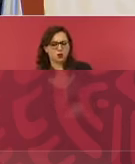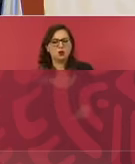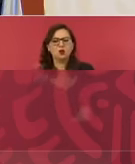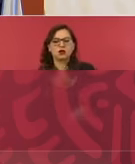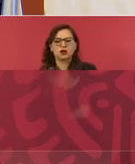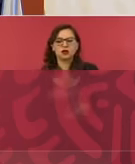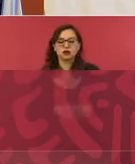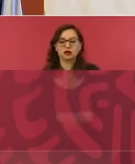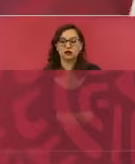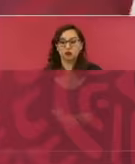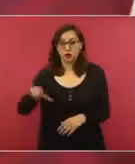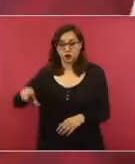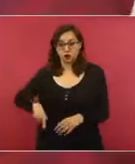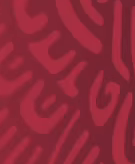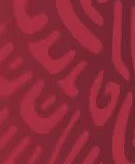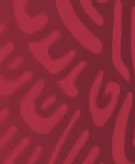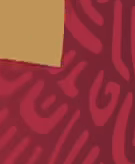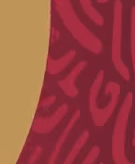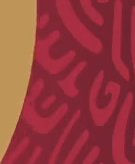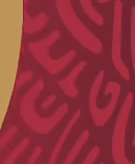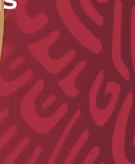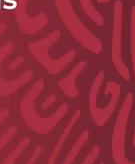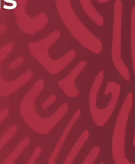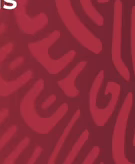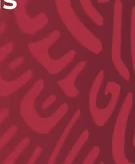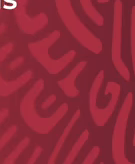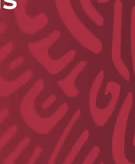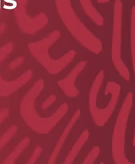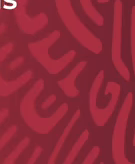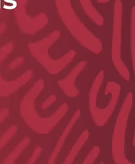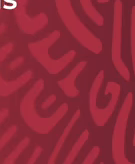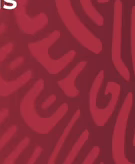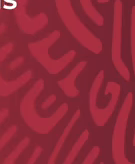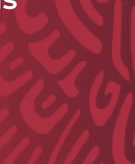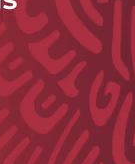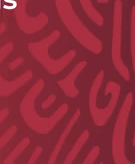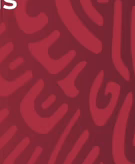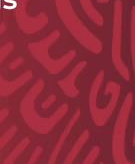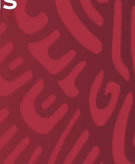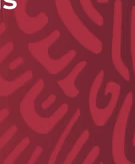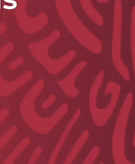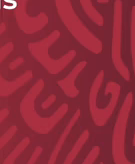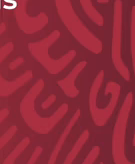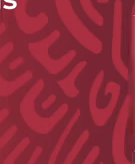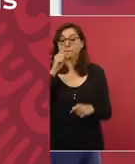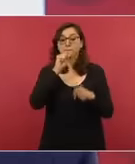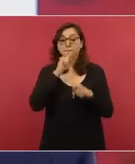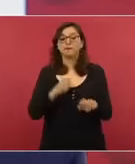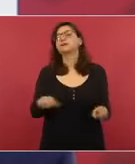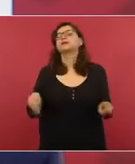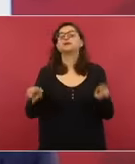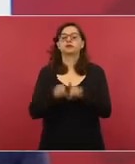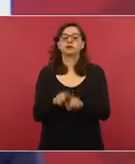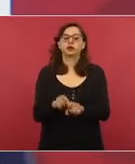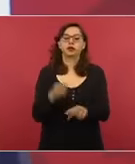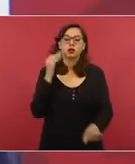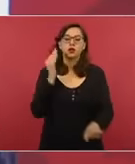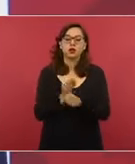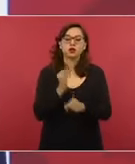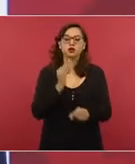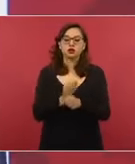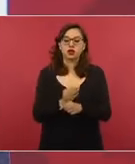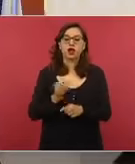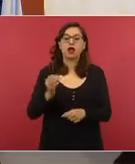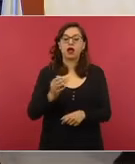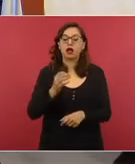destinar recursos para la seguridad social de periodistas sin protección social. Aprovecho para comentarles que